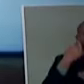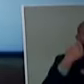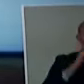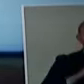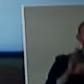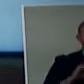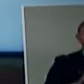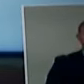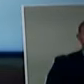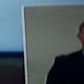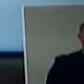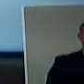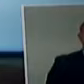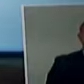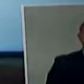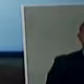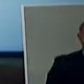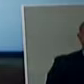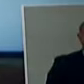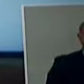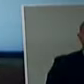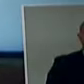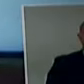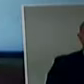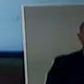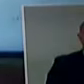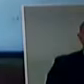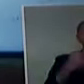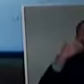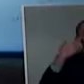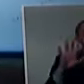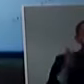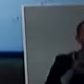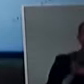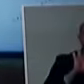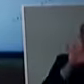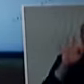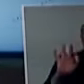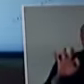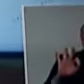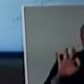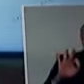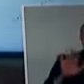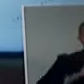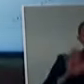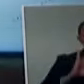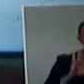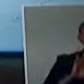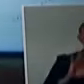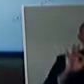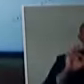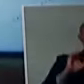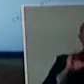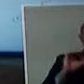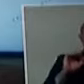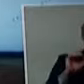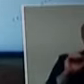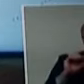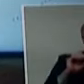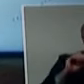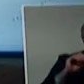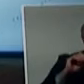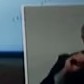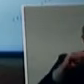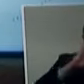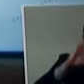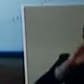en tierra. Y por lo tanto, al filo de las 8 de la noche, penetró la región central poco